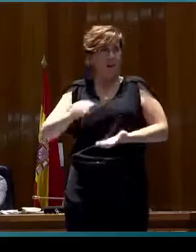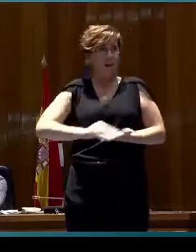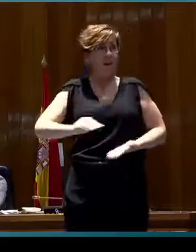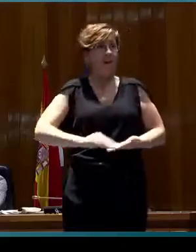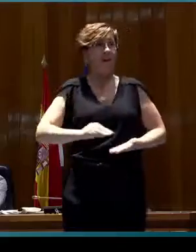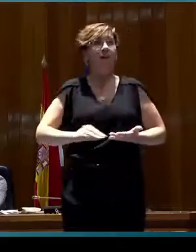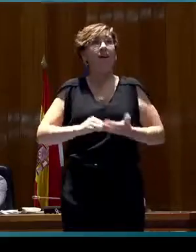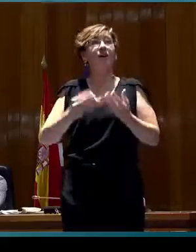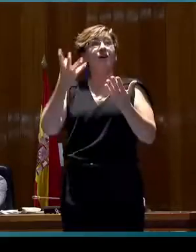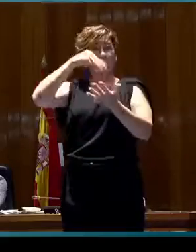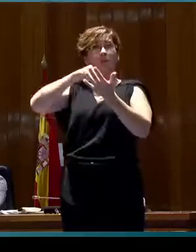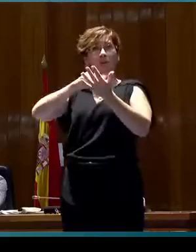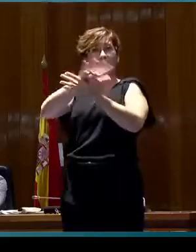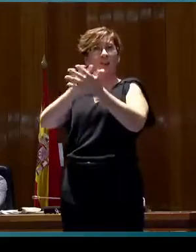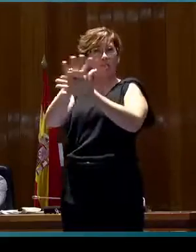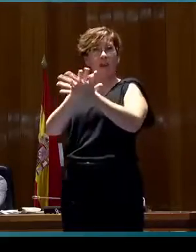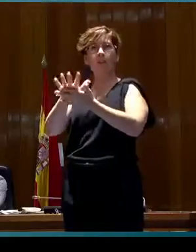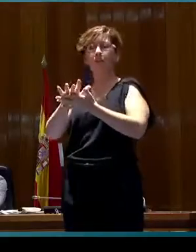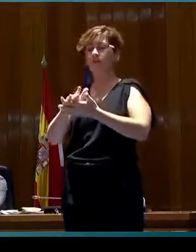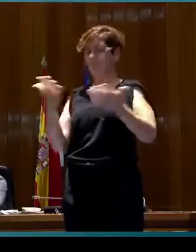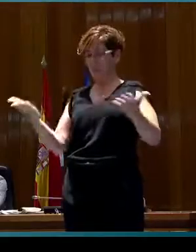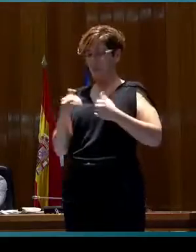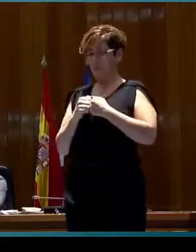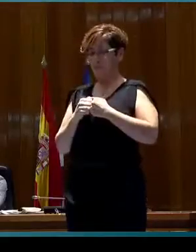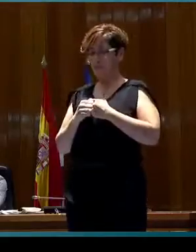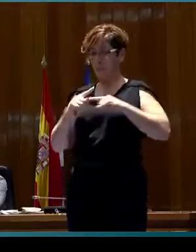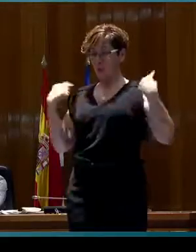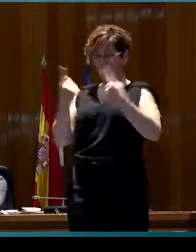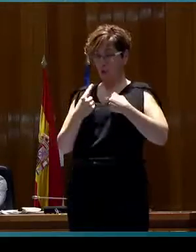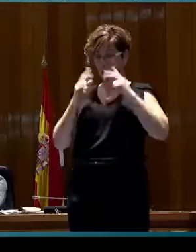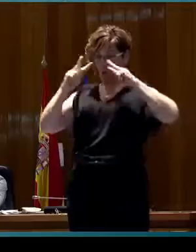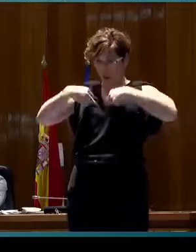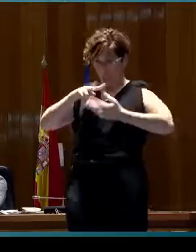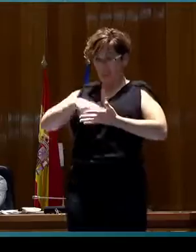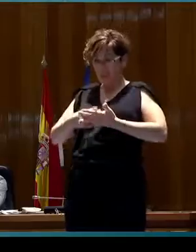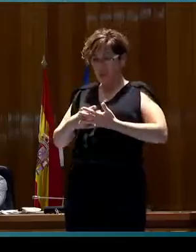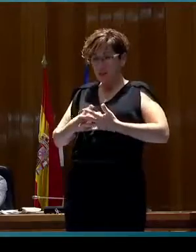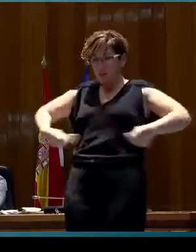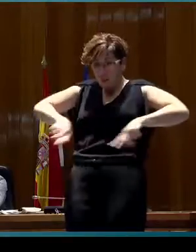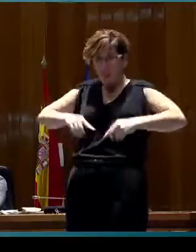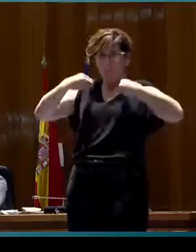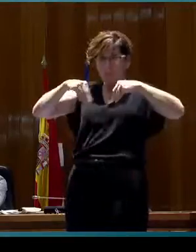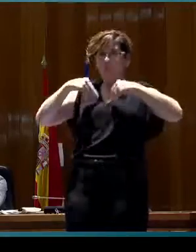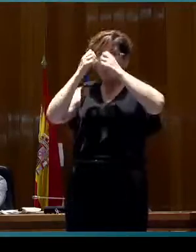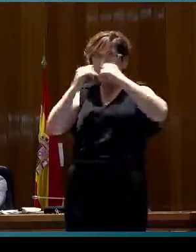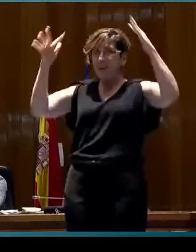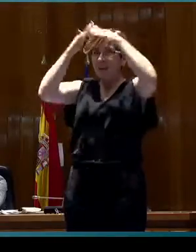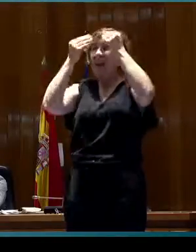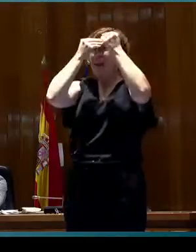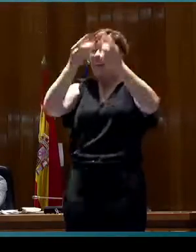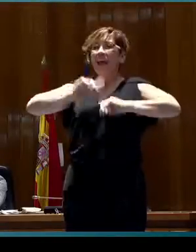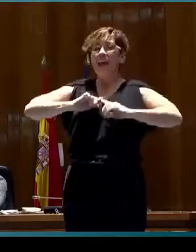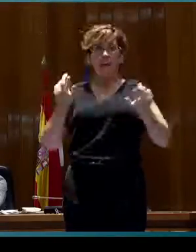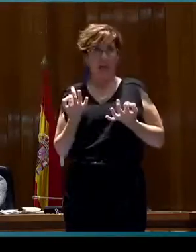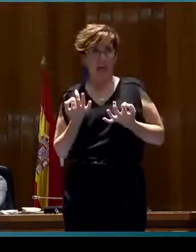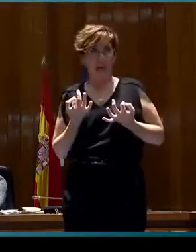distintos imaginarios. ¿Qué pensamos nosotros intérpretes de nosotros mismos? ¿Qué piensan las personas sordas del